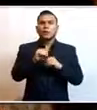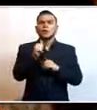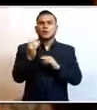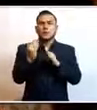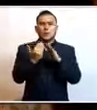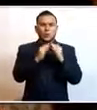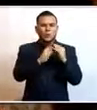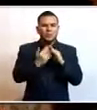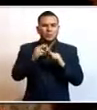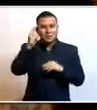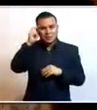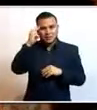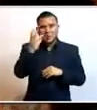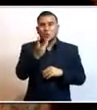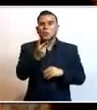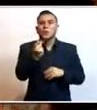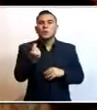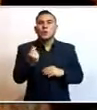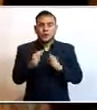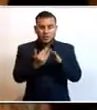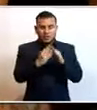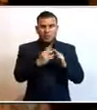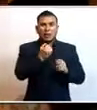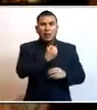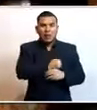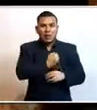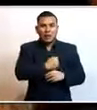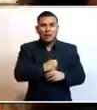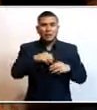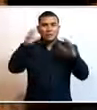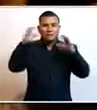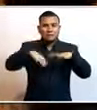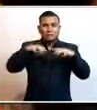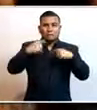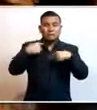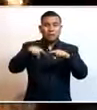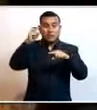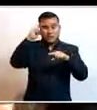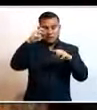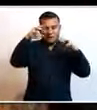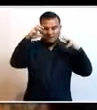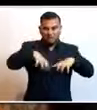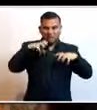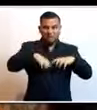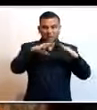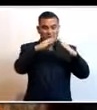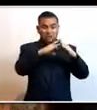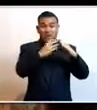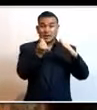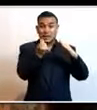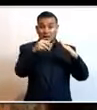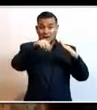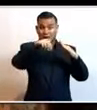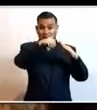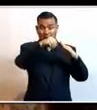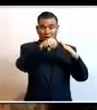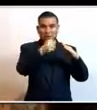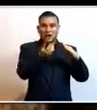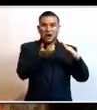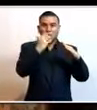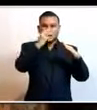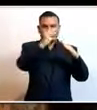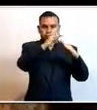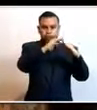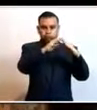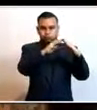solo imagínense cuántas comunidades están dañadas. Y lo peor es que esta lluvia constante, ya la tierra está sobrecargada de agua. Y entonces, aunque